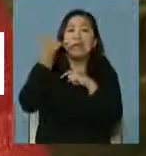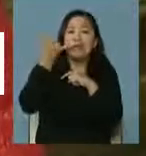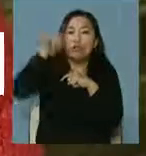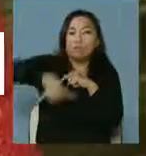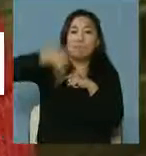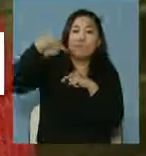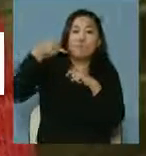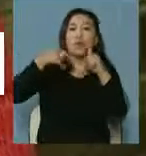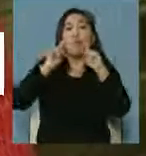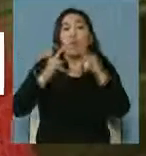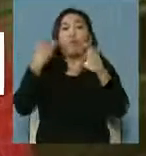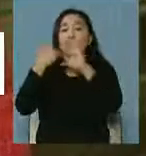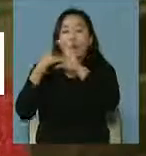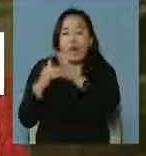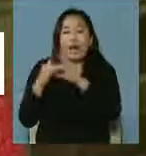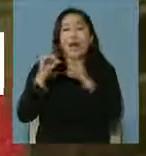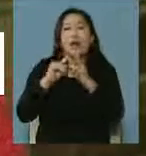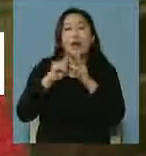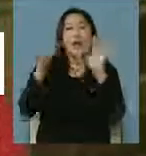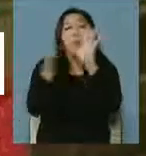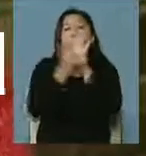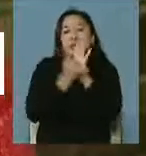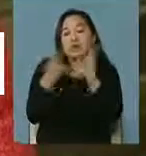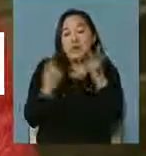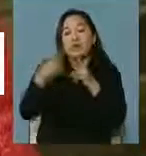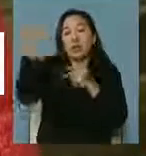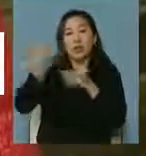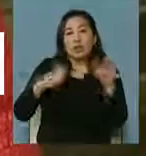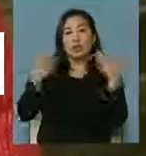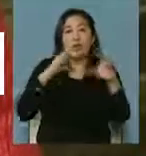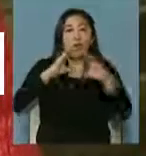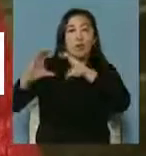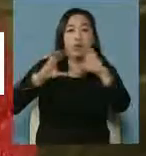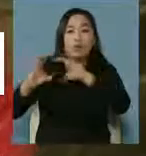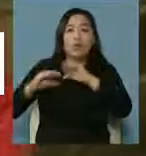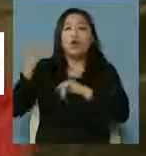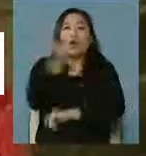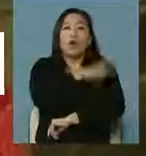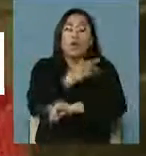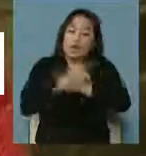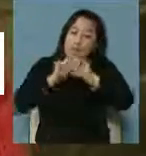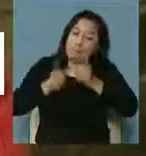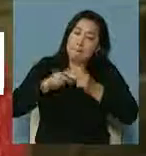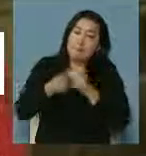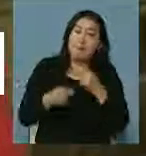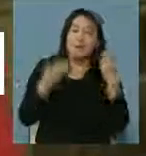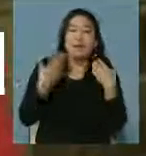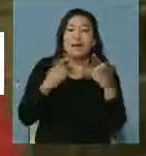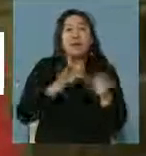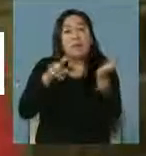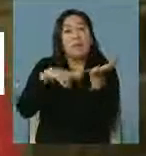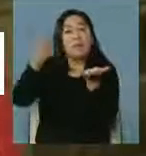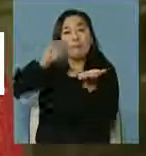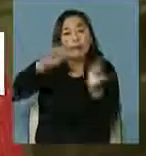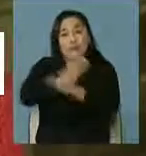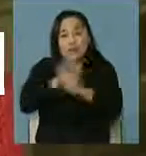fijo, por medio del correo, por medio de WhatsApp, los que tengan posibilidades, con sus preceptores también, para que le demos